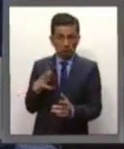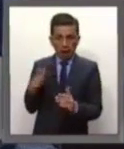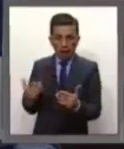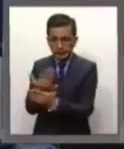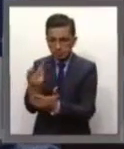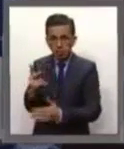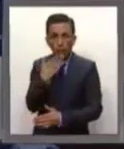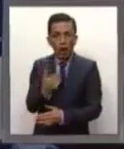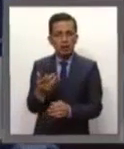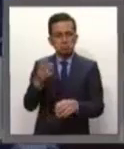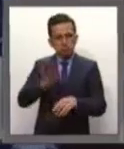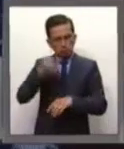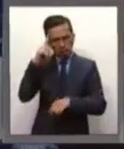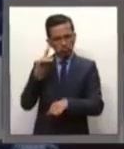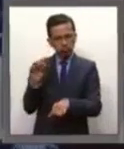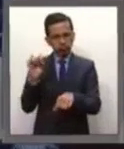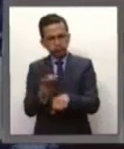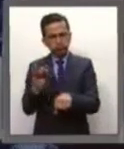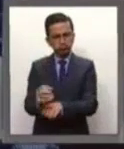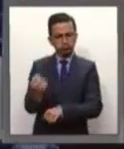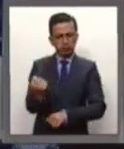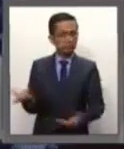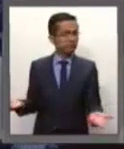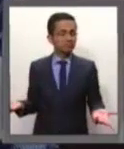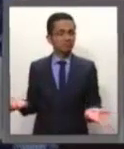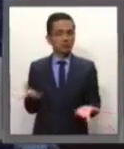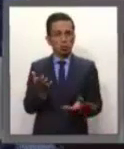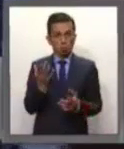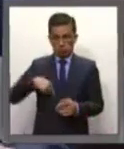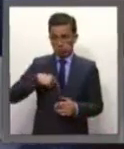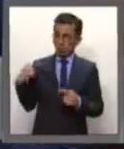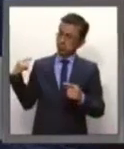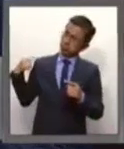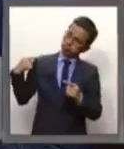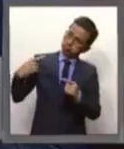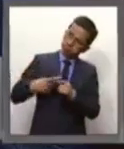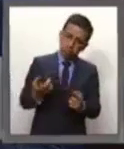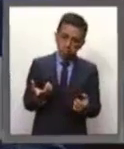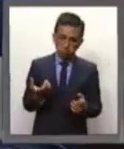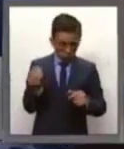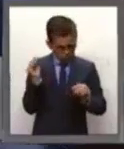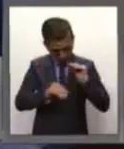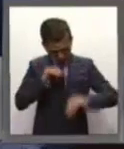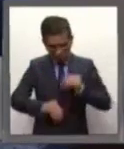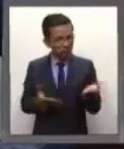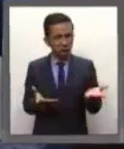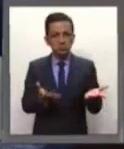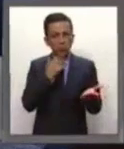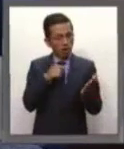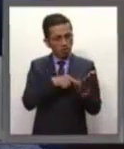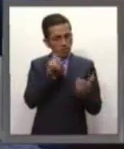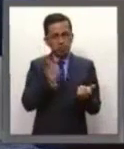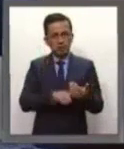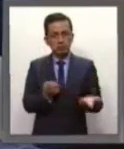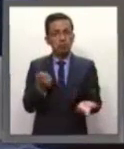de fondo lo que todos y todas planteamos en estas últimas semanas. Es una fiscalía que nace